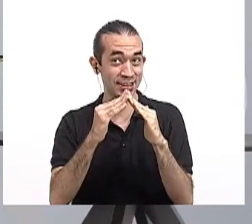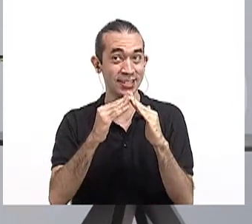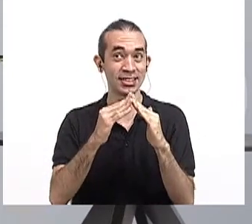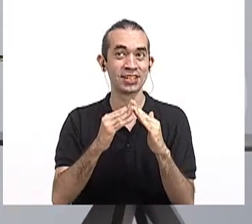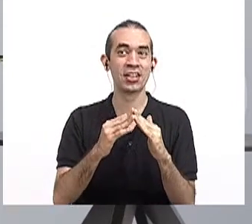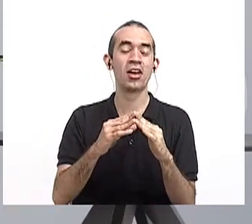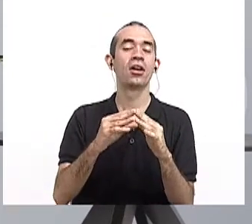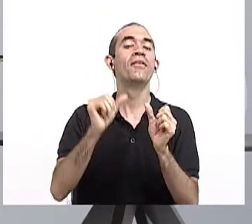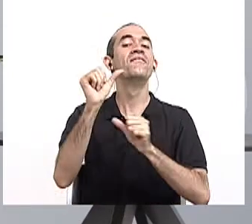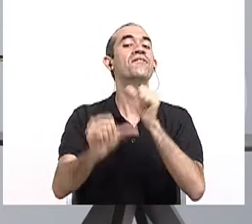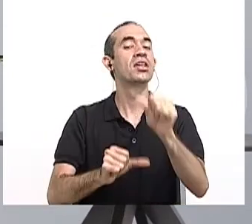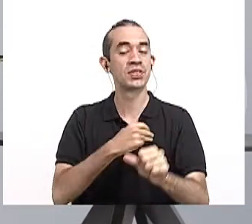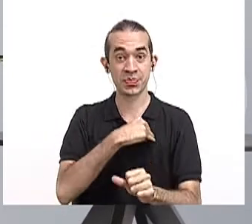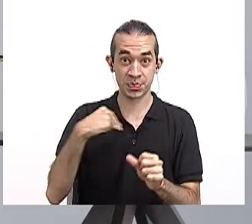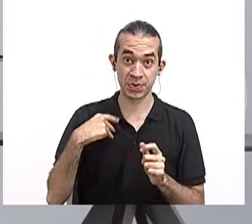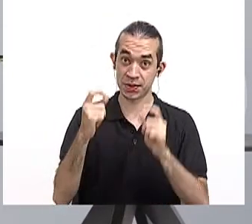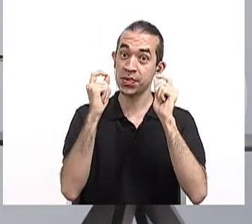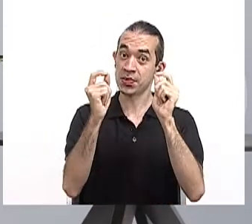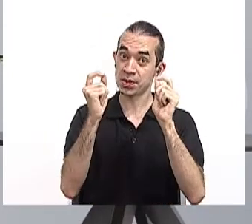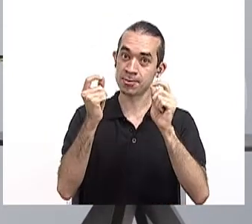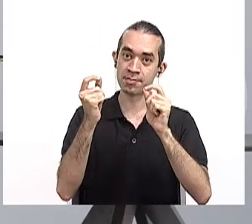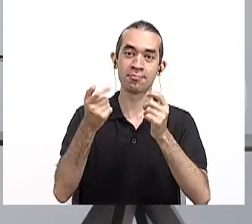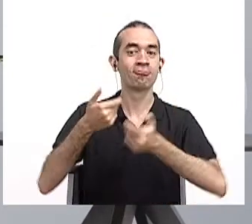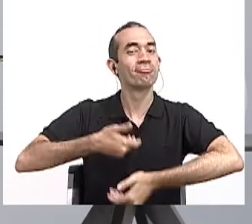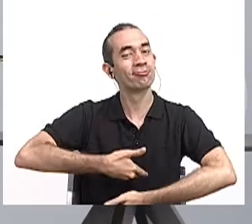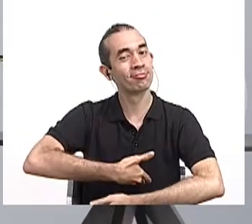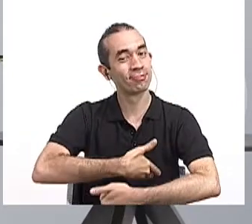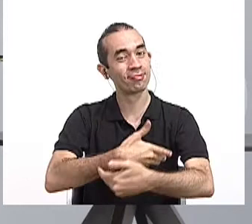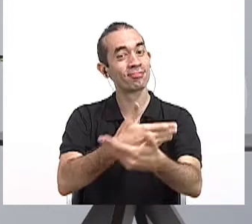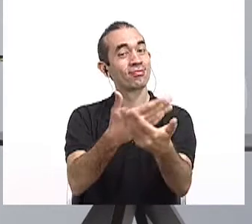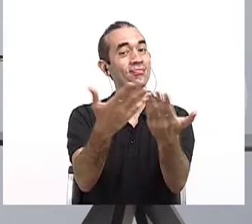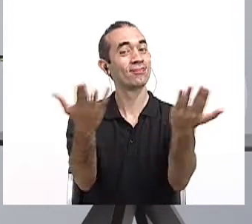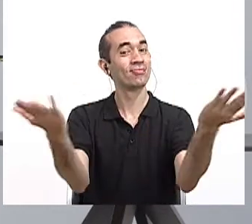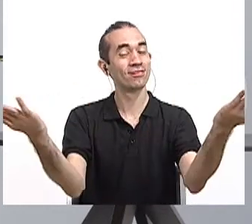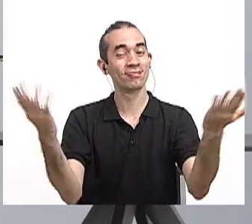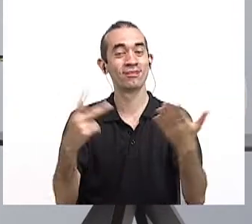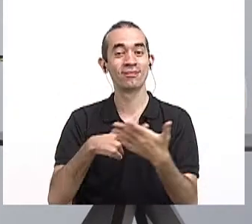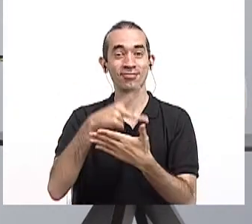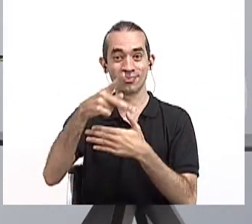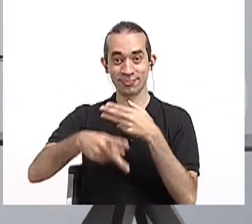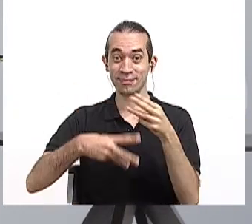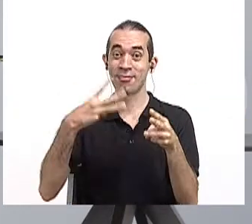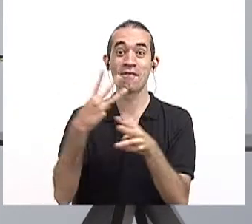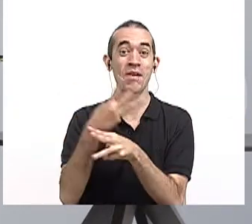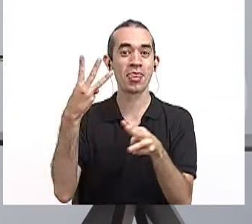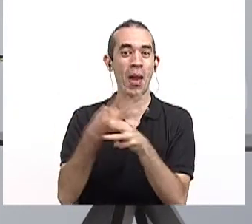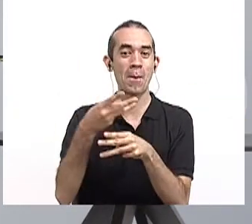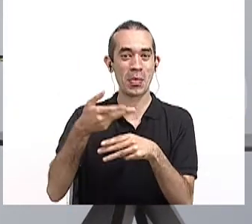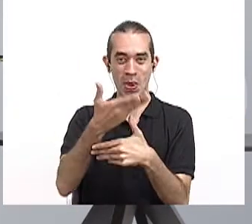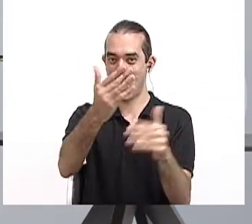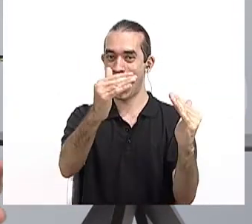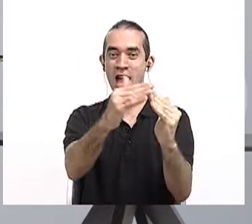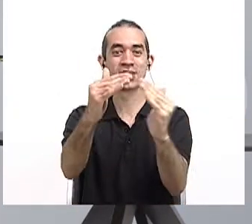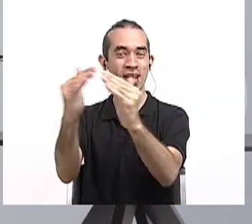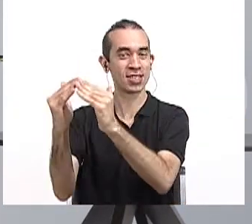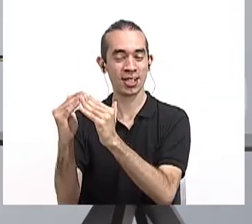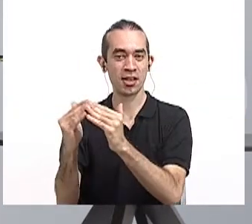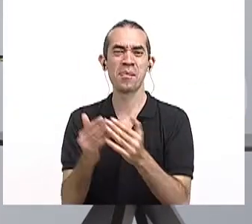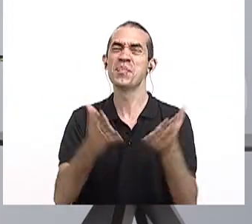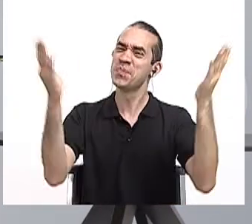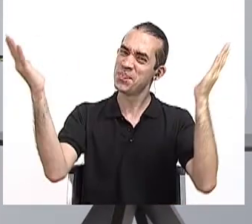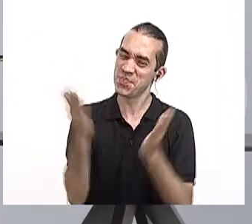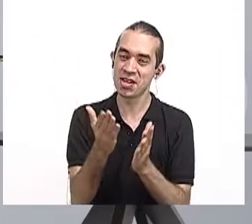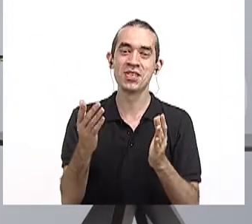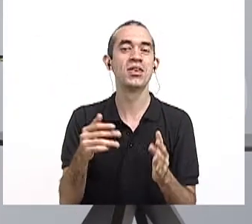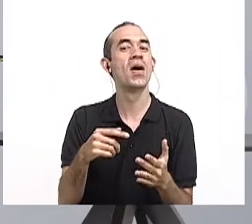un esfuerzo del Ministerio de Educación para llevar el programa de matemática hasta sus hogares. Bienvenidos a